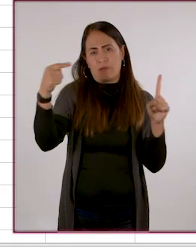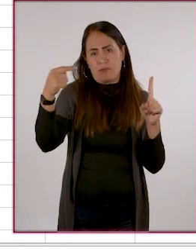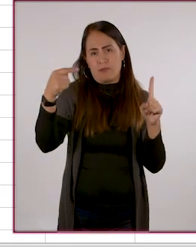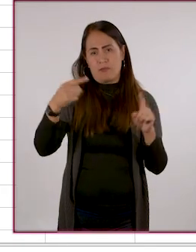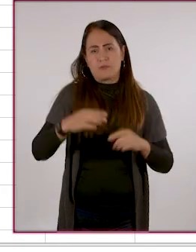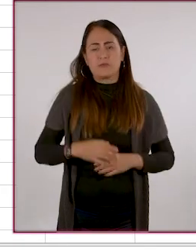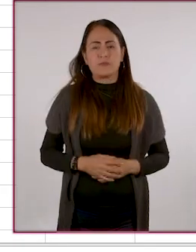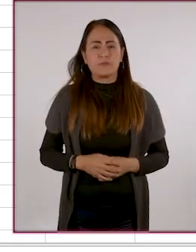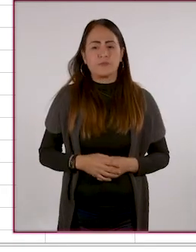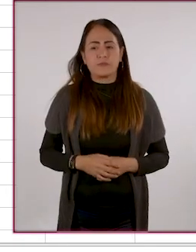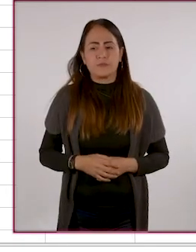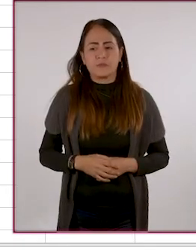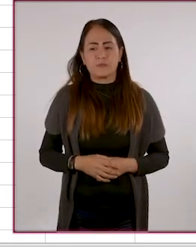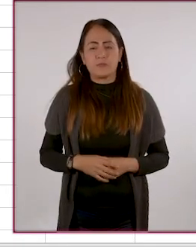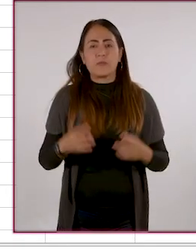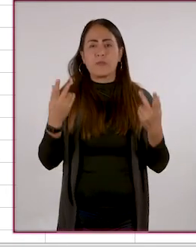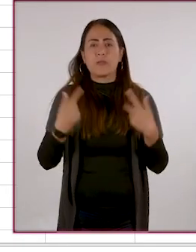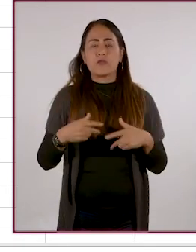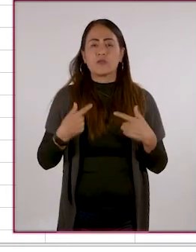faltaría poner